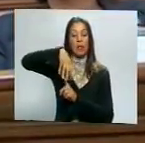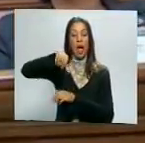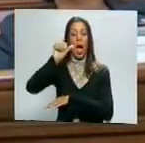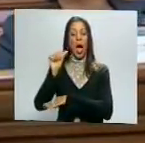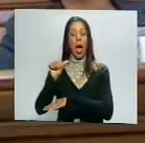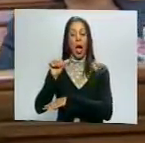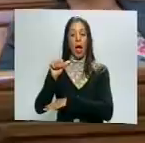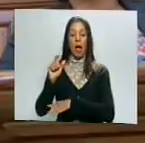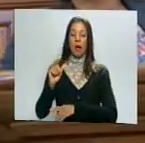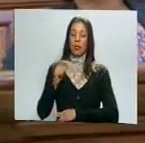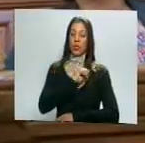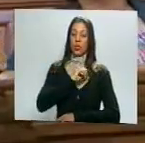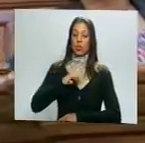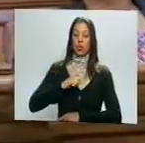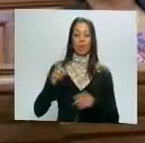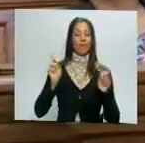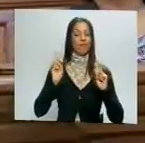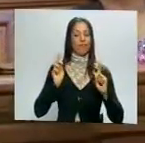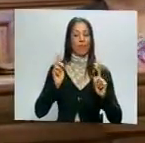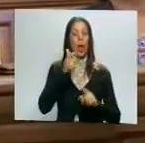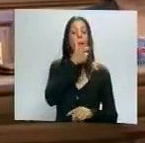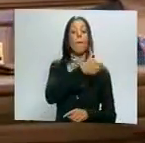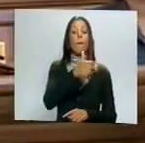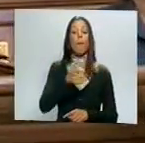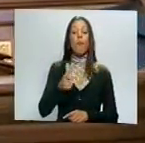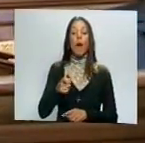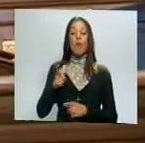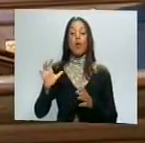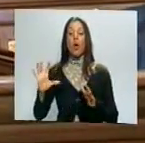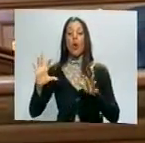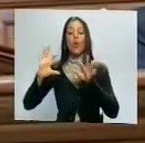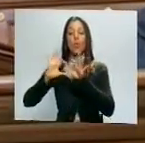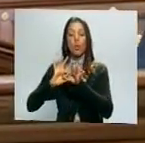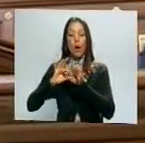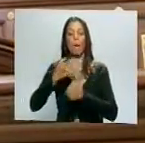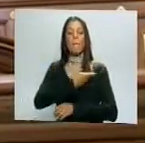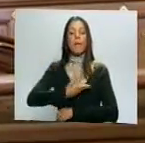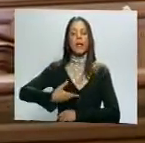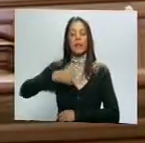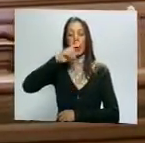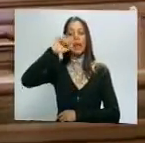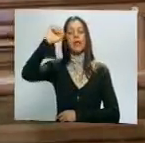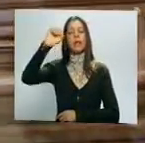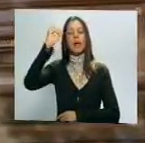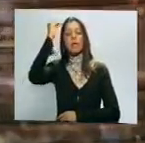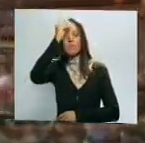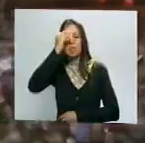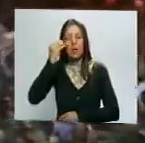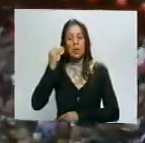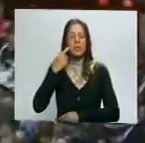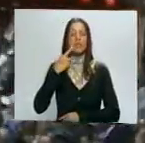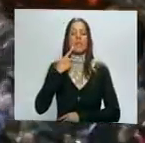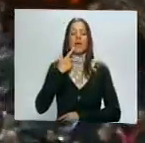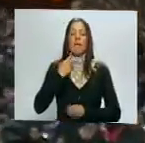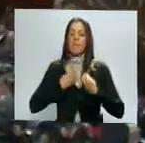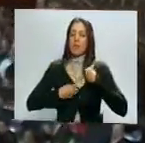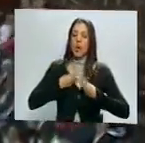está solo. Este pueblo tiene a un presidente que se preocupa y está respiado por su